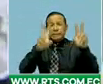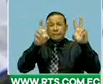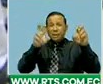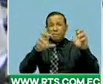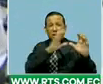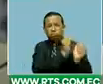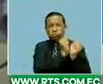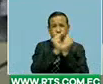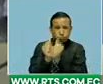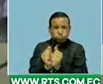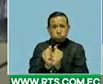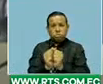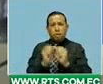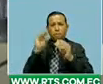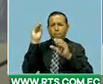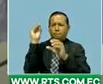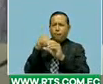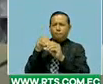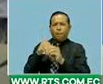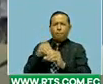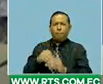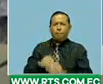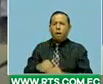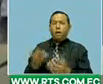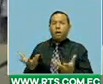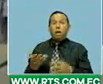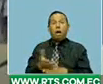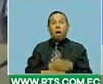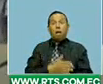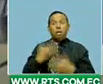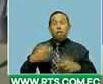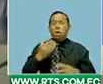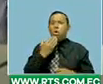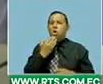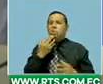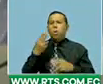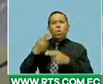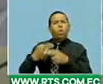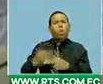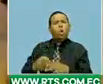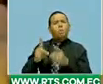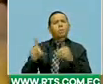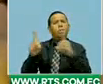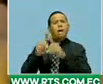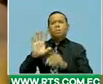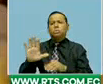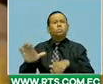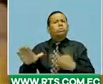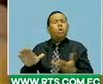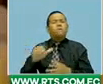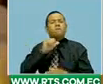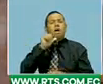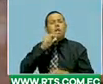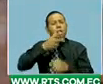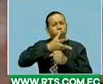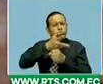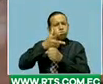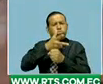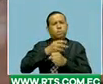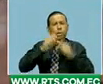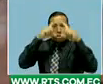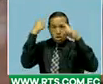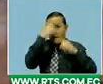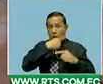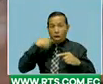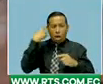sencillamente utilizar las cámaras de reconocimiento facial porque no tenemos los datos de ustedes. La alcaldesa además dejó ver que